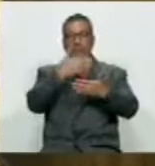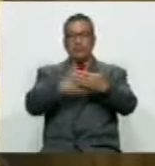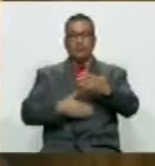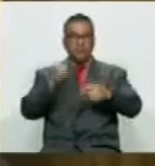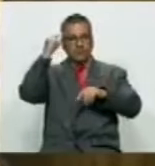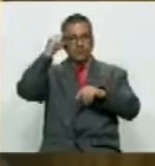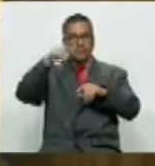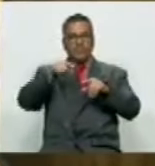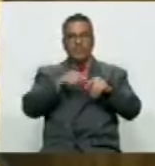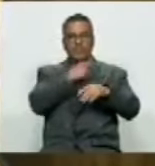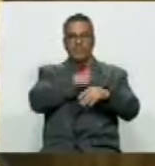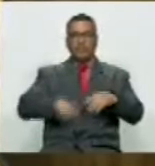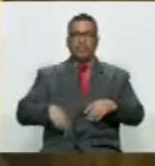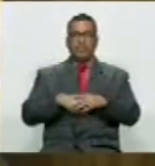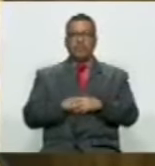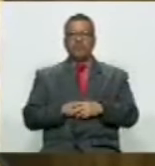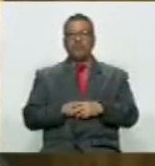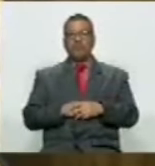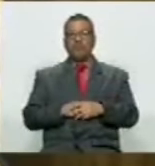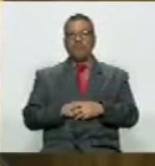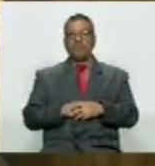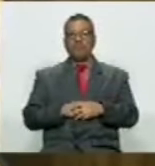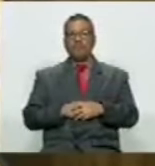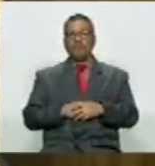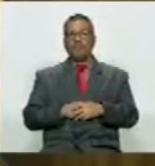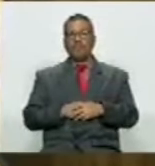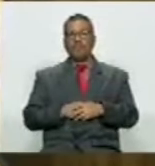el orden del día, ciudadano presidente.